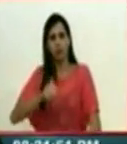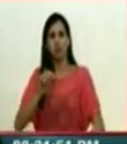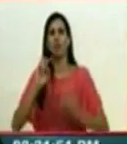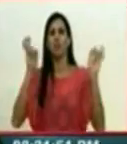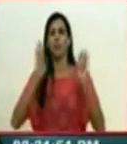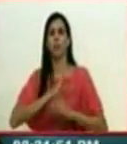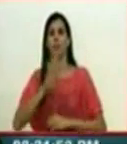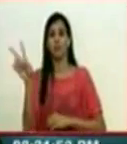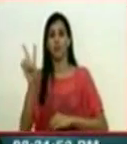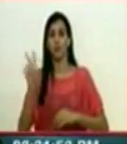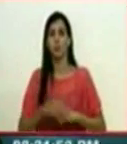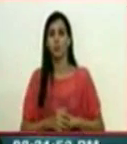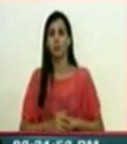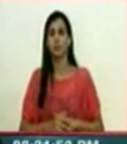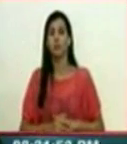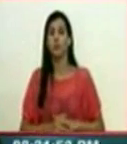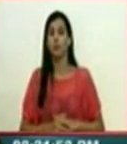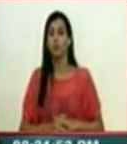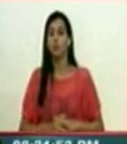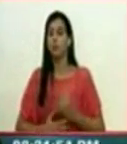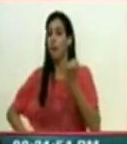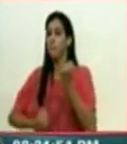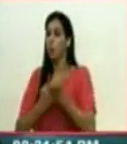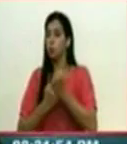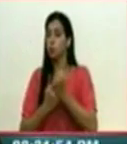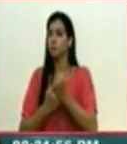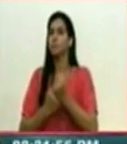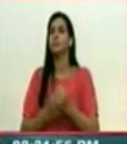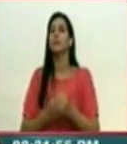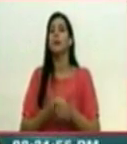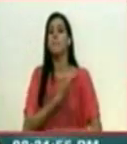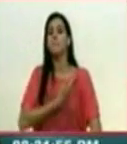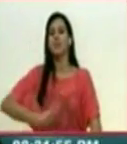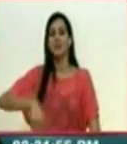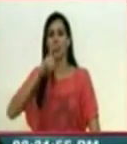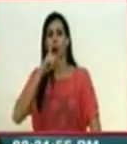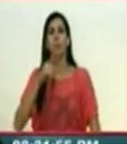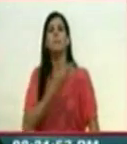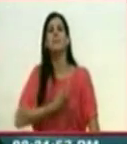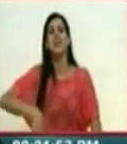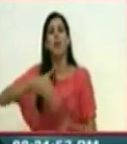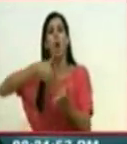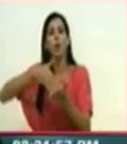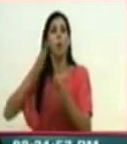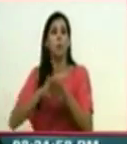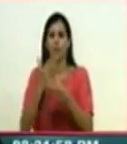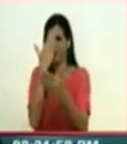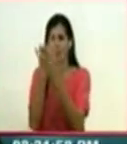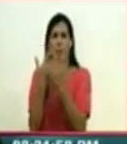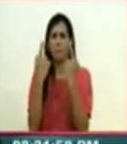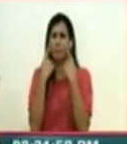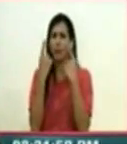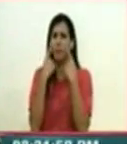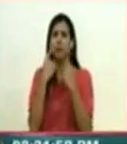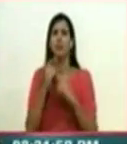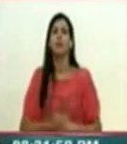Vamos a darle el más rotundo apoyo a nuestro presidente obrero Nicolás Maduro frente a las pretensiones injerencistas e imperiales de la